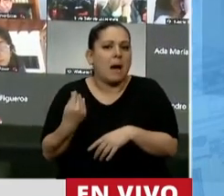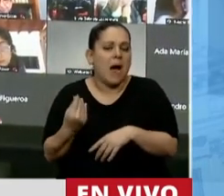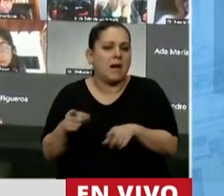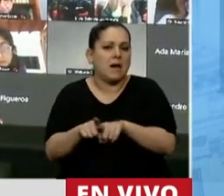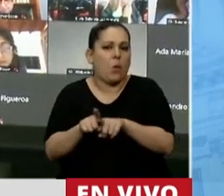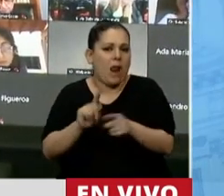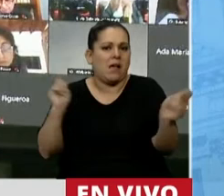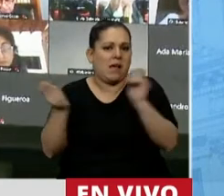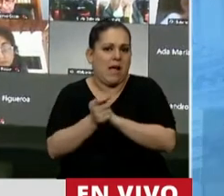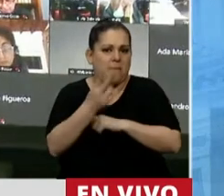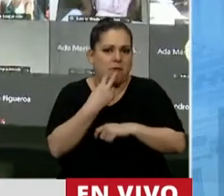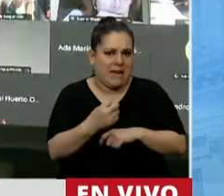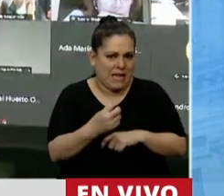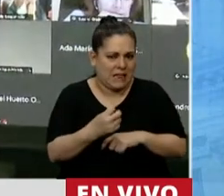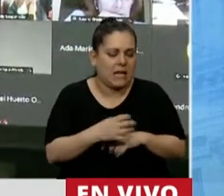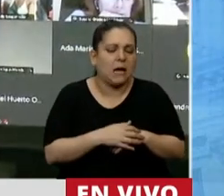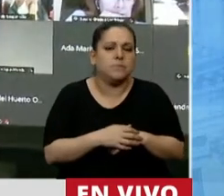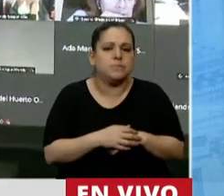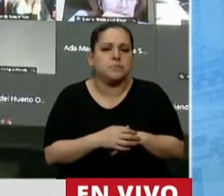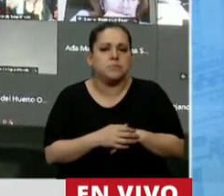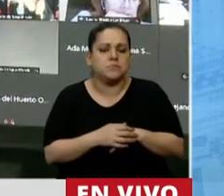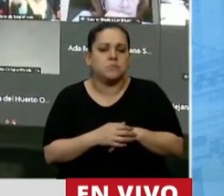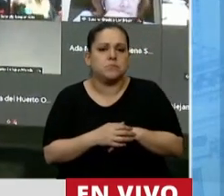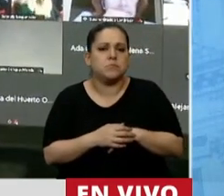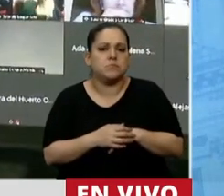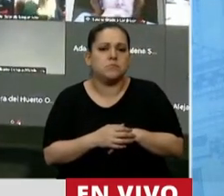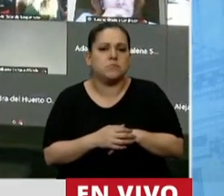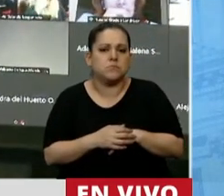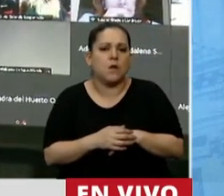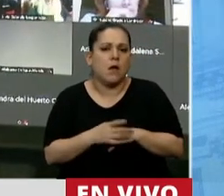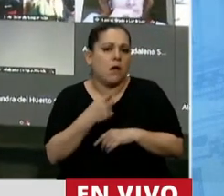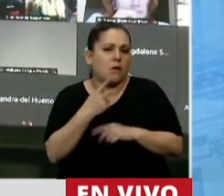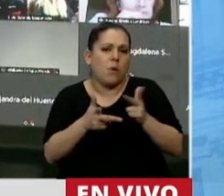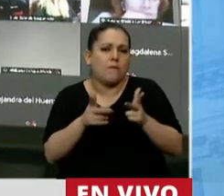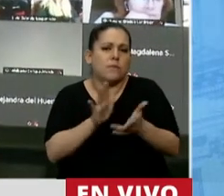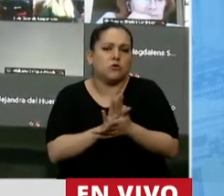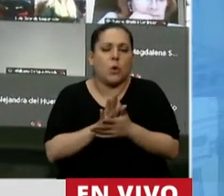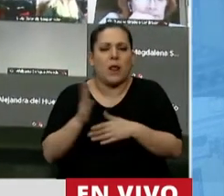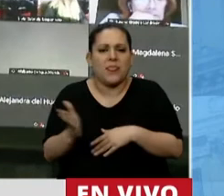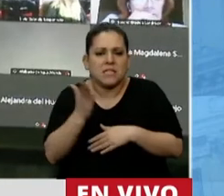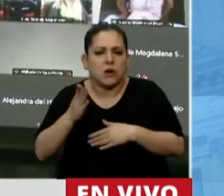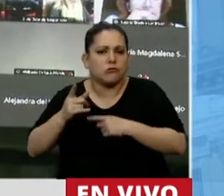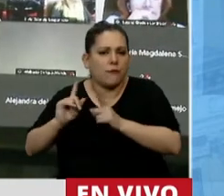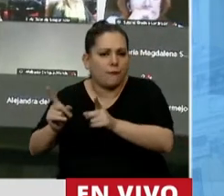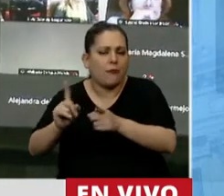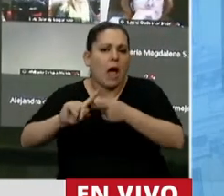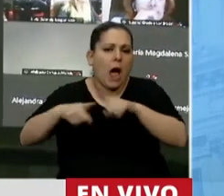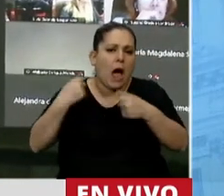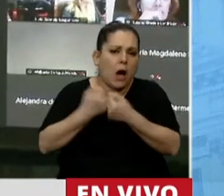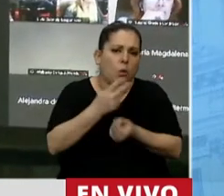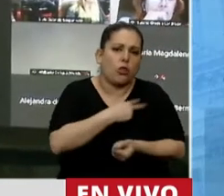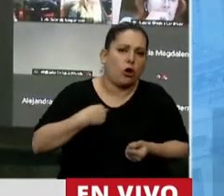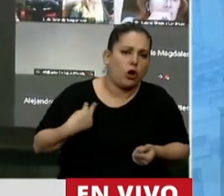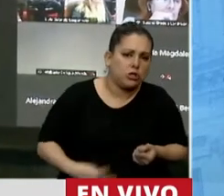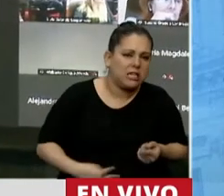transición energética. No entremos a hablar de desarrollo sostenible, el acuerdo con China y